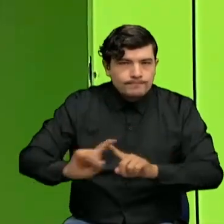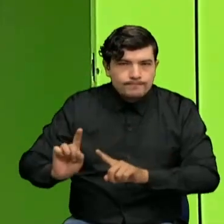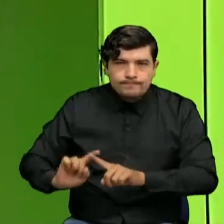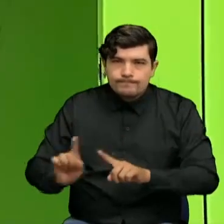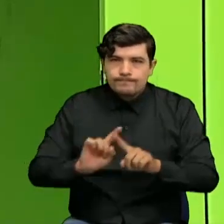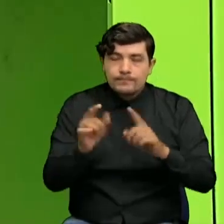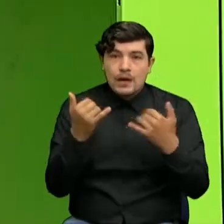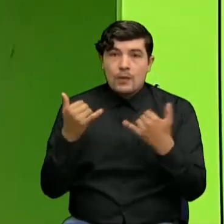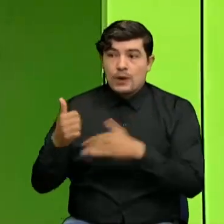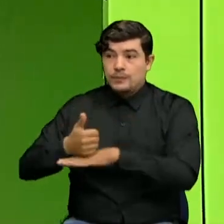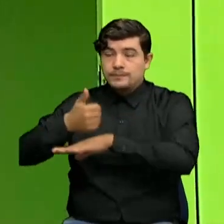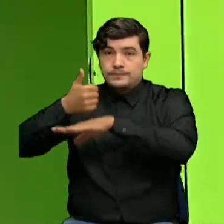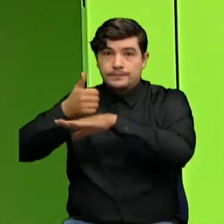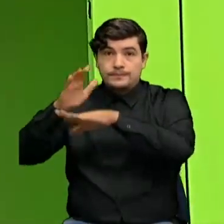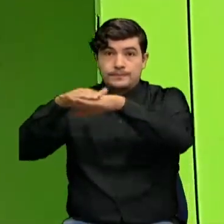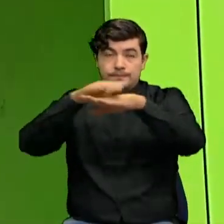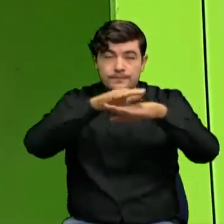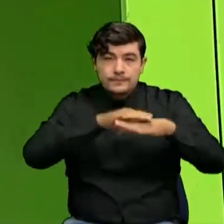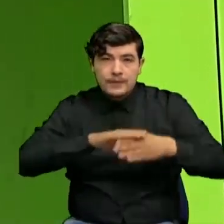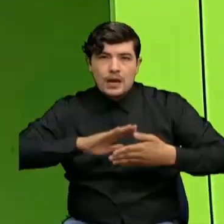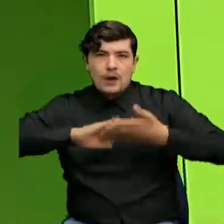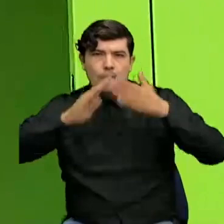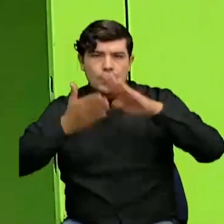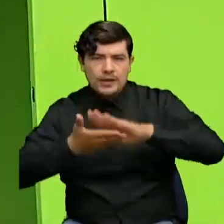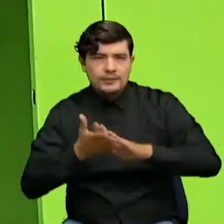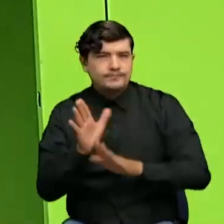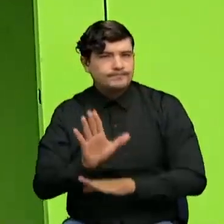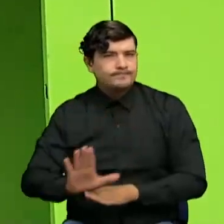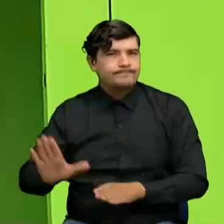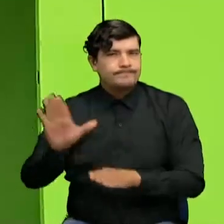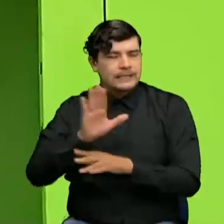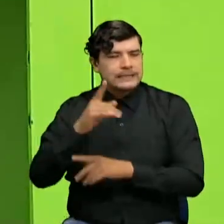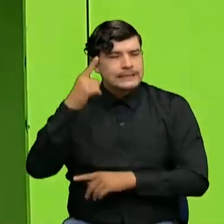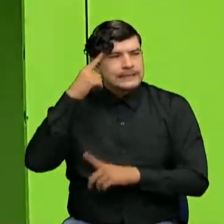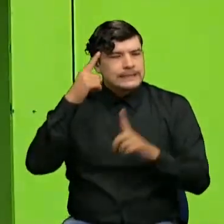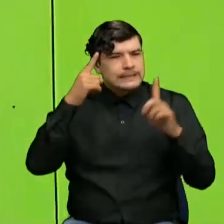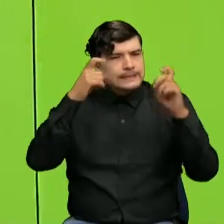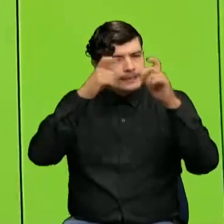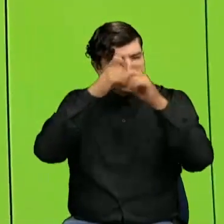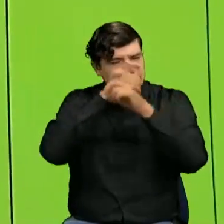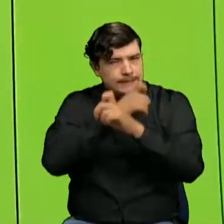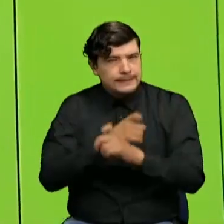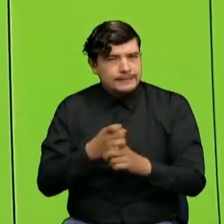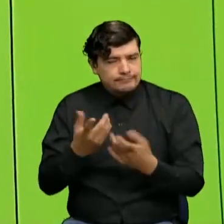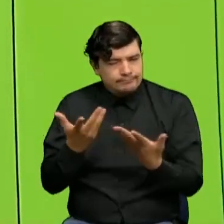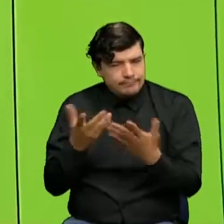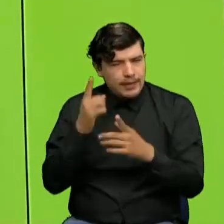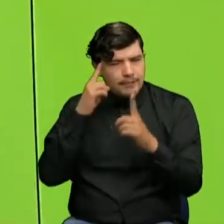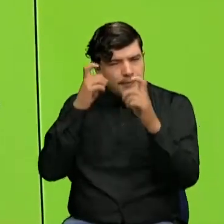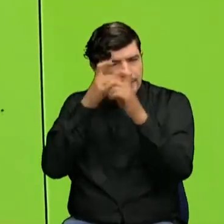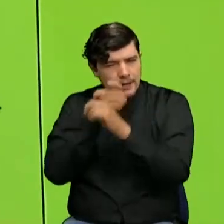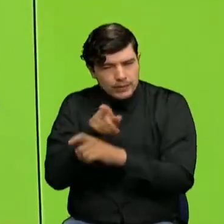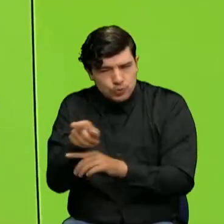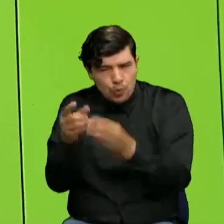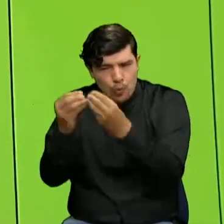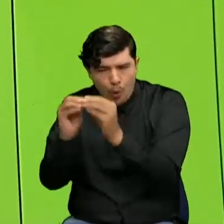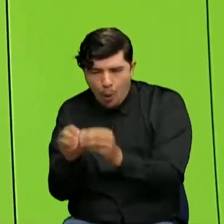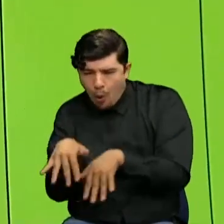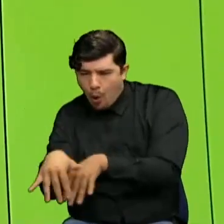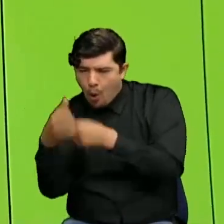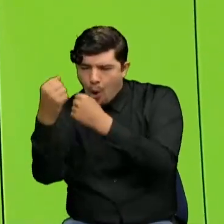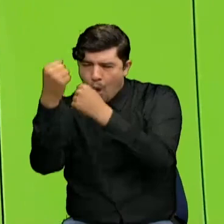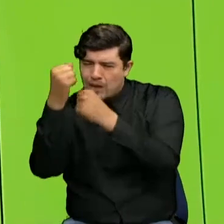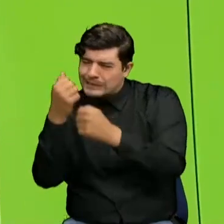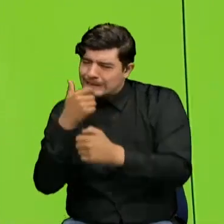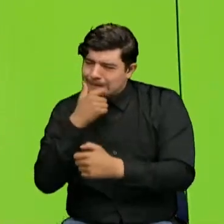le han hecho un llamado a la comunidad para que replanteen esta forma de protesta y utilicen las mesas de trabajo. Pero